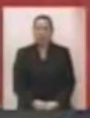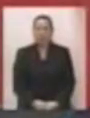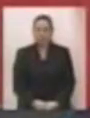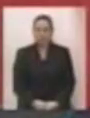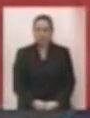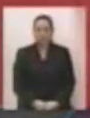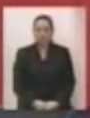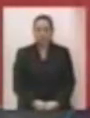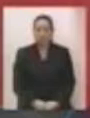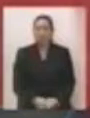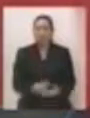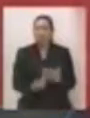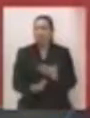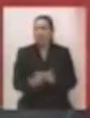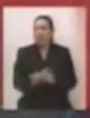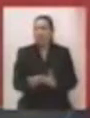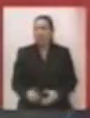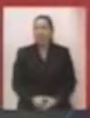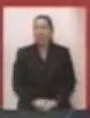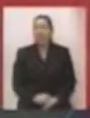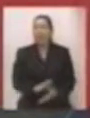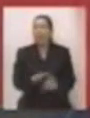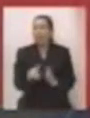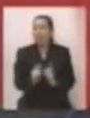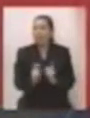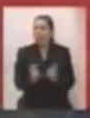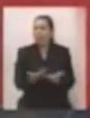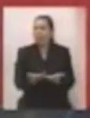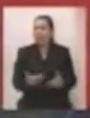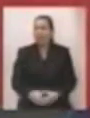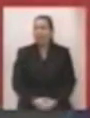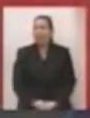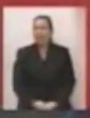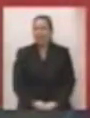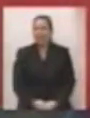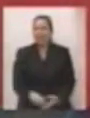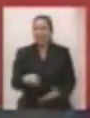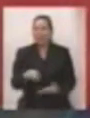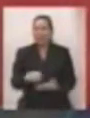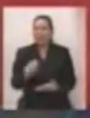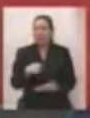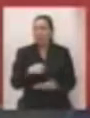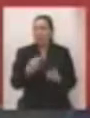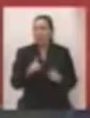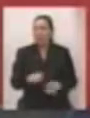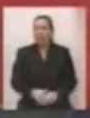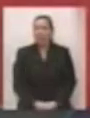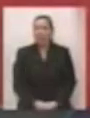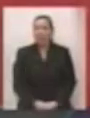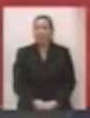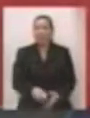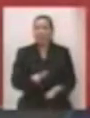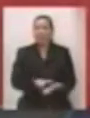Gracias, señor presidente. Ante todo, muy buenos días a todos los colegas congresistas. De hecho, que nosotros estamos de acuerdo por